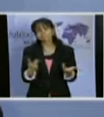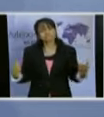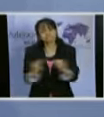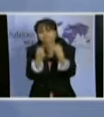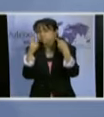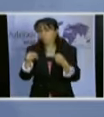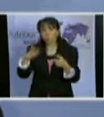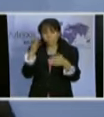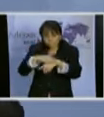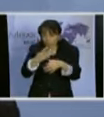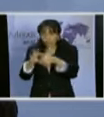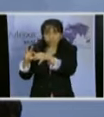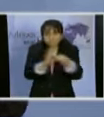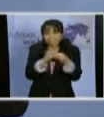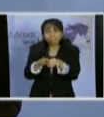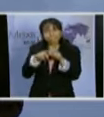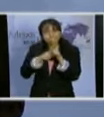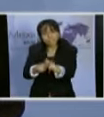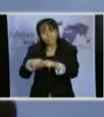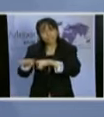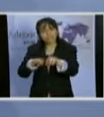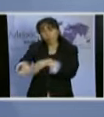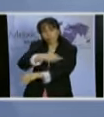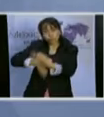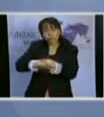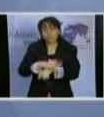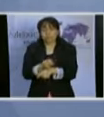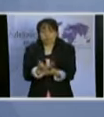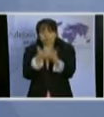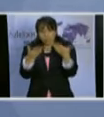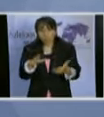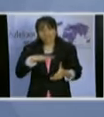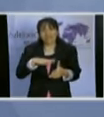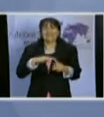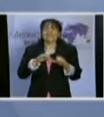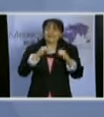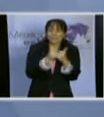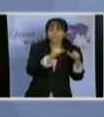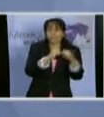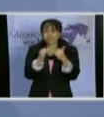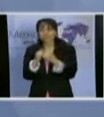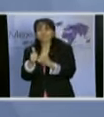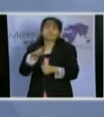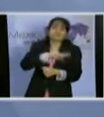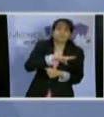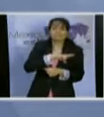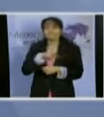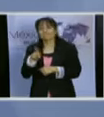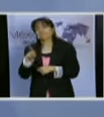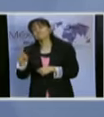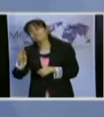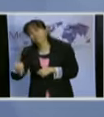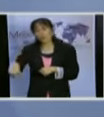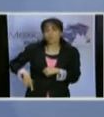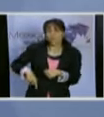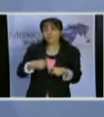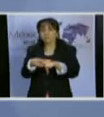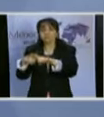se habla mucho de las asociaciones público-privadas, y entendiendo por privado el sector privado, es